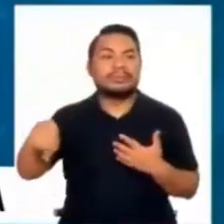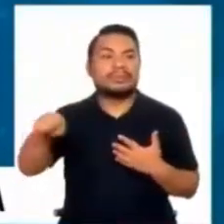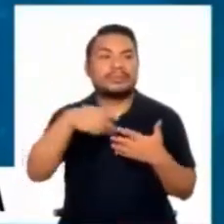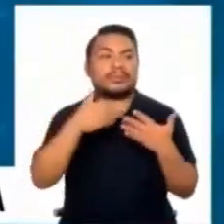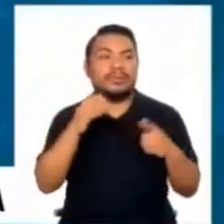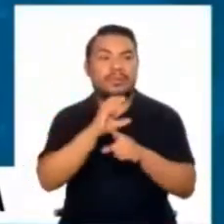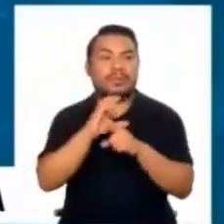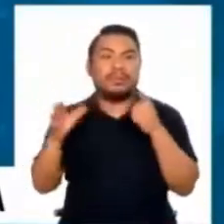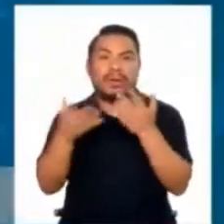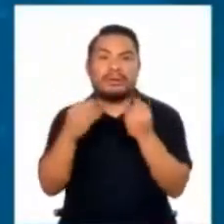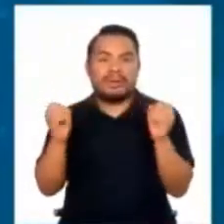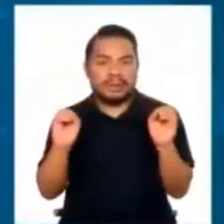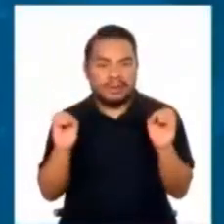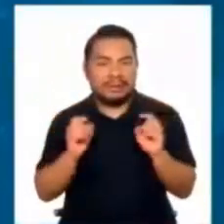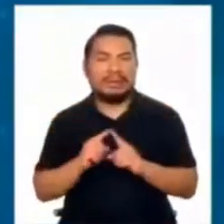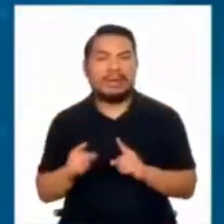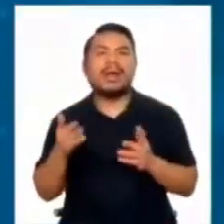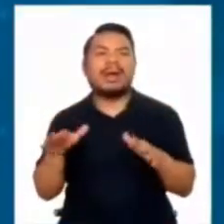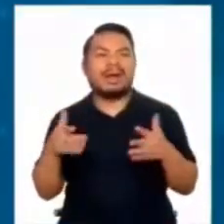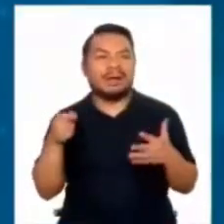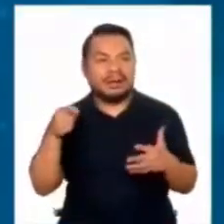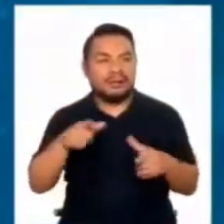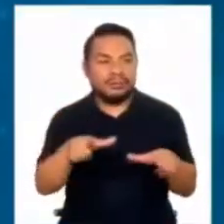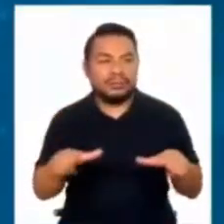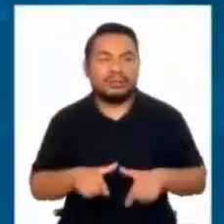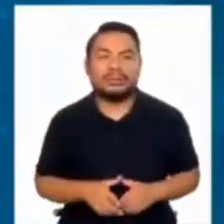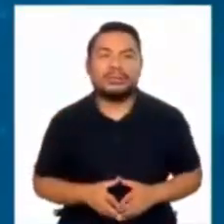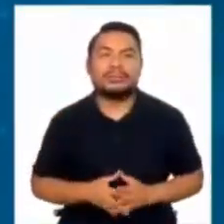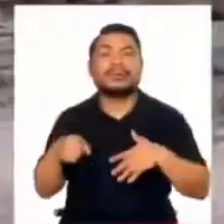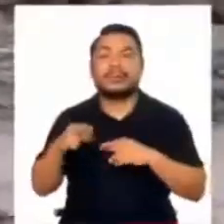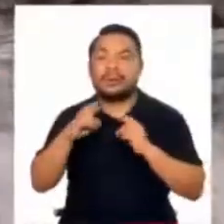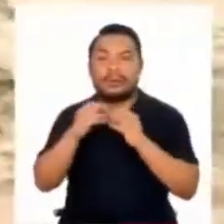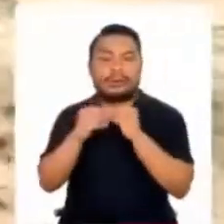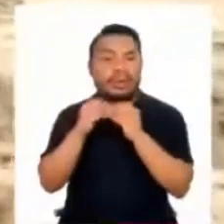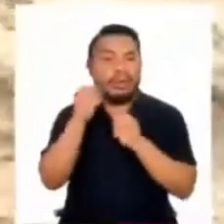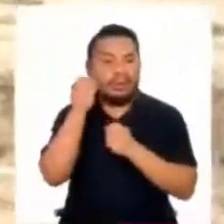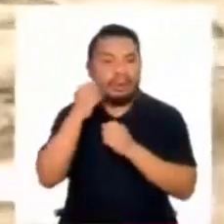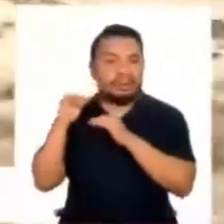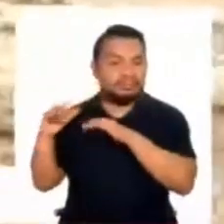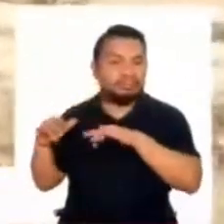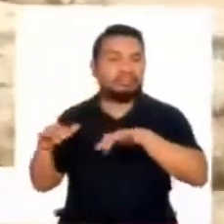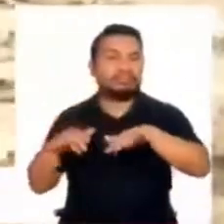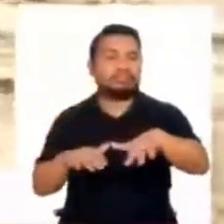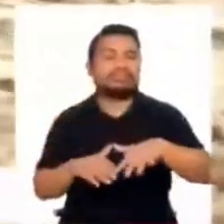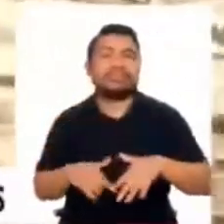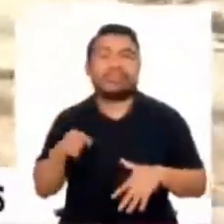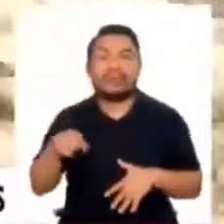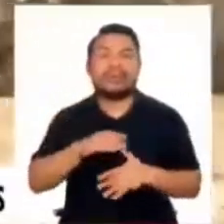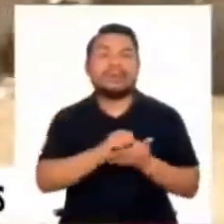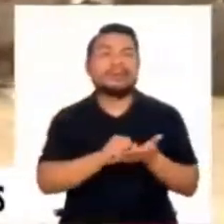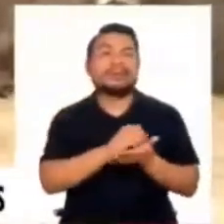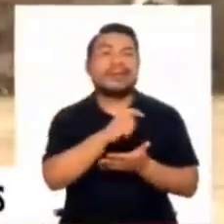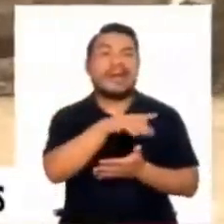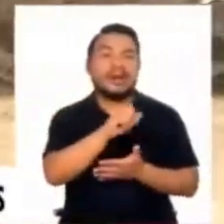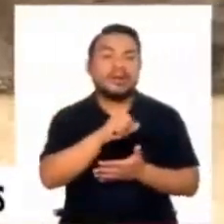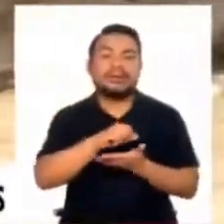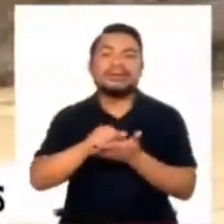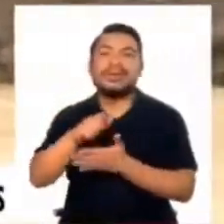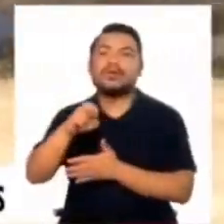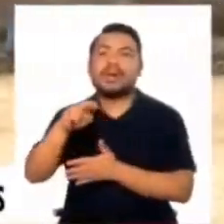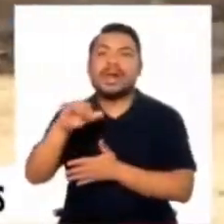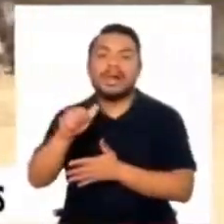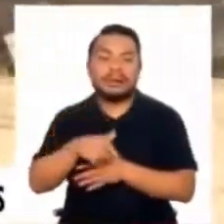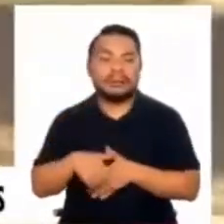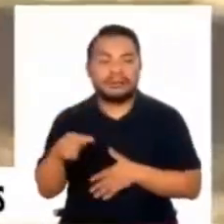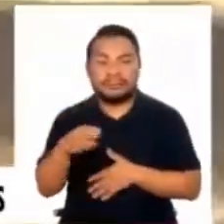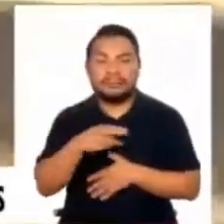patrimonio cultural en el que se encuentra este distrito. Cayeron en Cineguilla, Cantagallo y Santa Eulalia. El Ministerio de Cultura invoca a